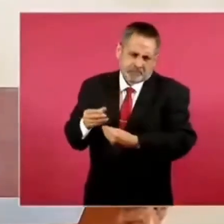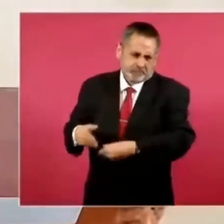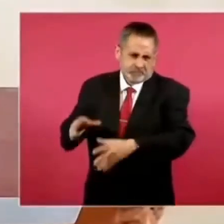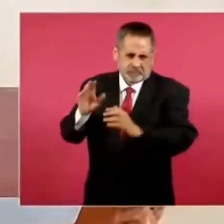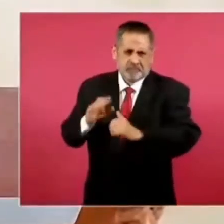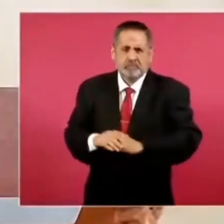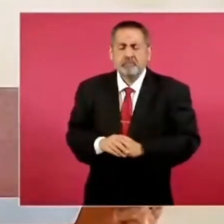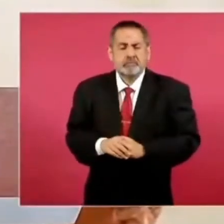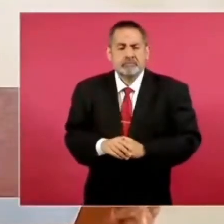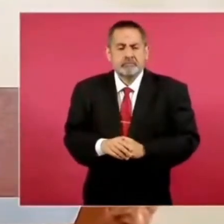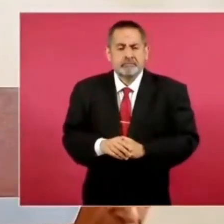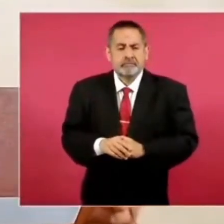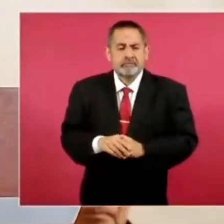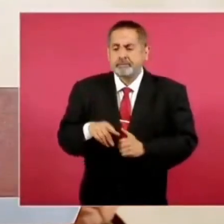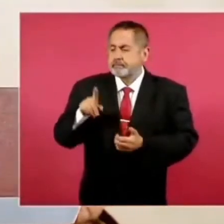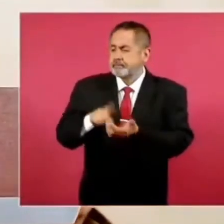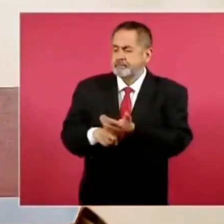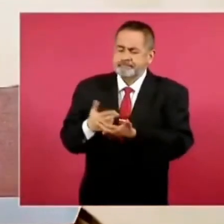estos recursos fósiles.